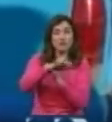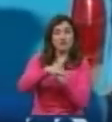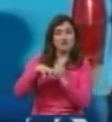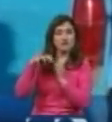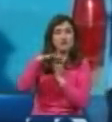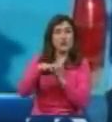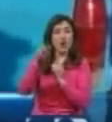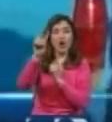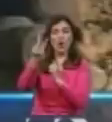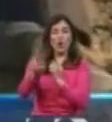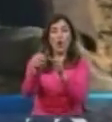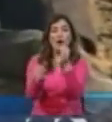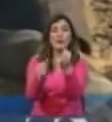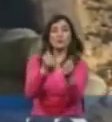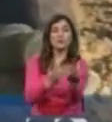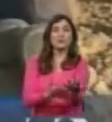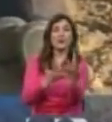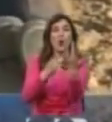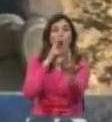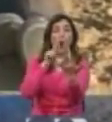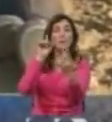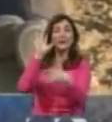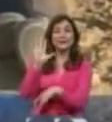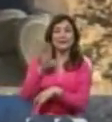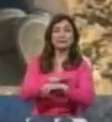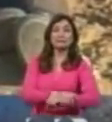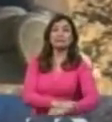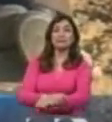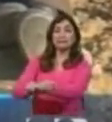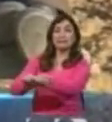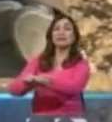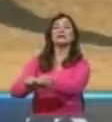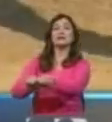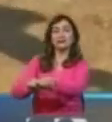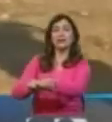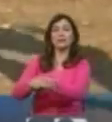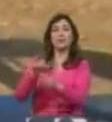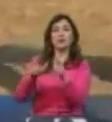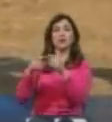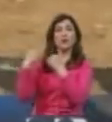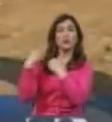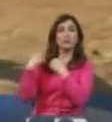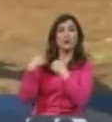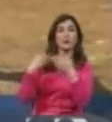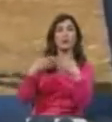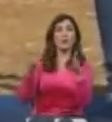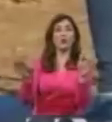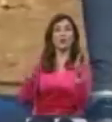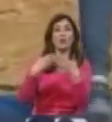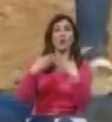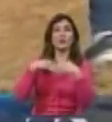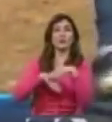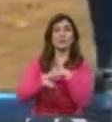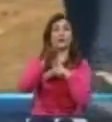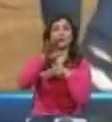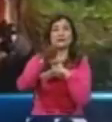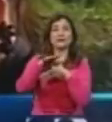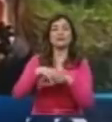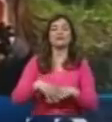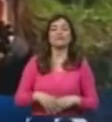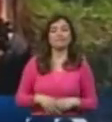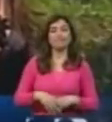2 camionetas esperaban por la carga. Los 5 hombres que estaban en la escena fueron aprehendidos, al igual que quienes se encargaban de abrir y cerrar las puertas de acceso a la urbanización